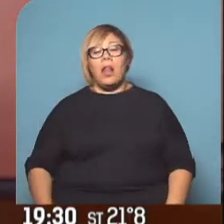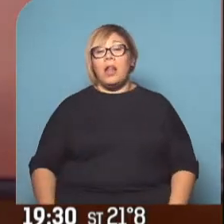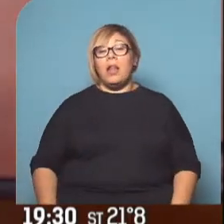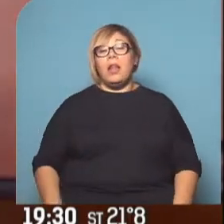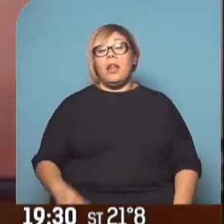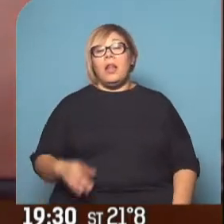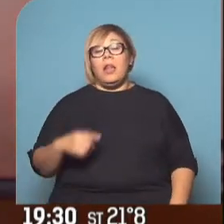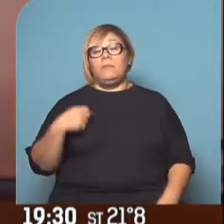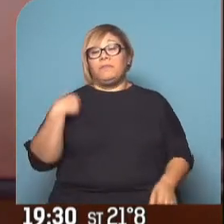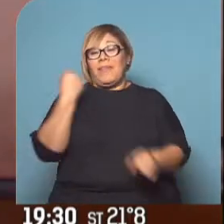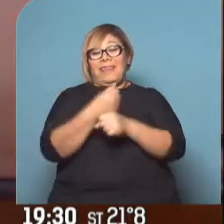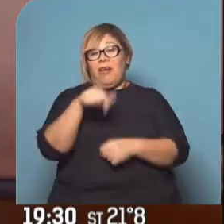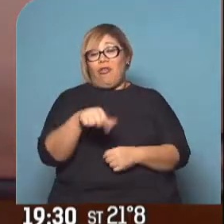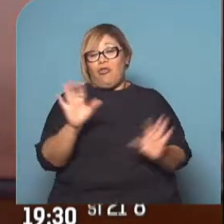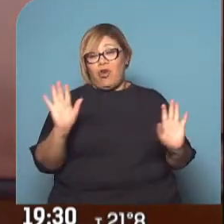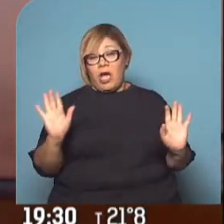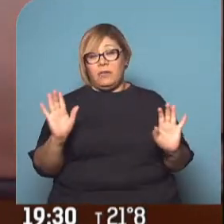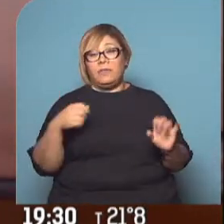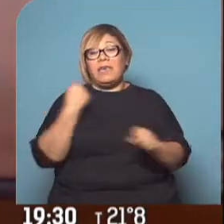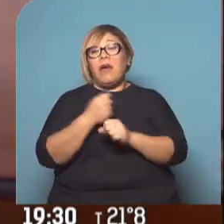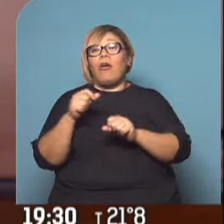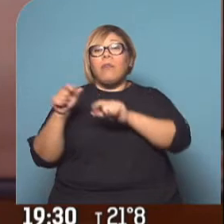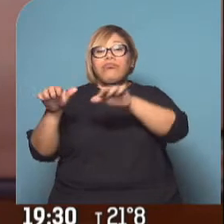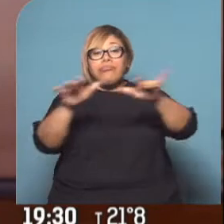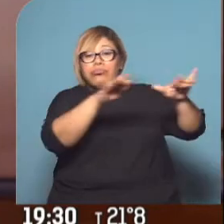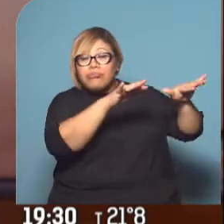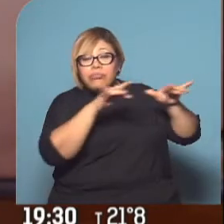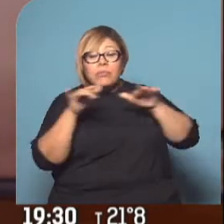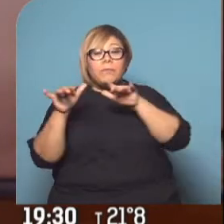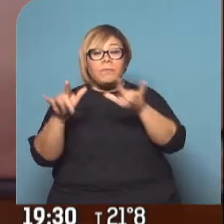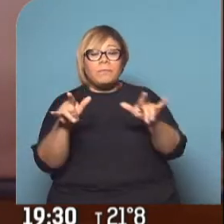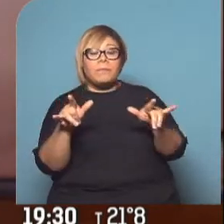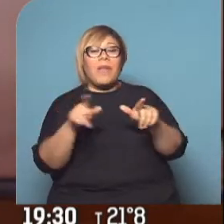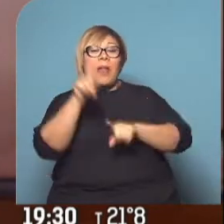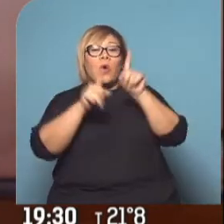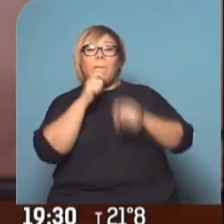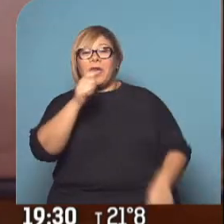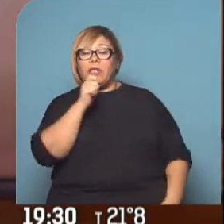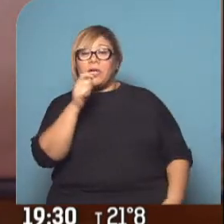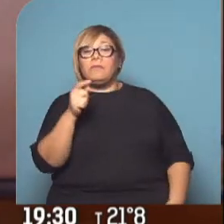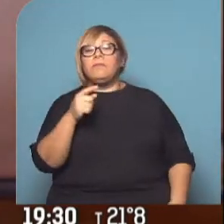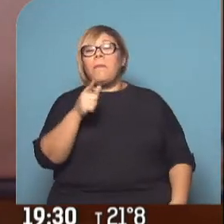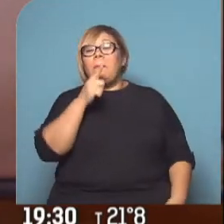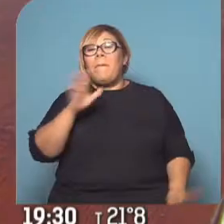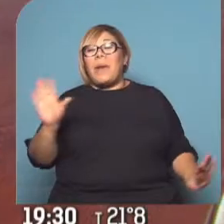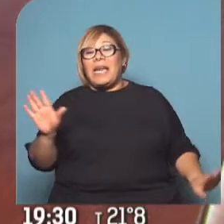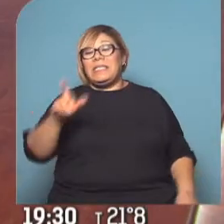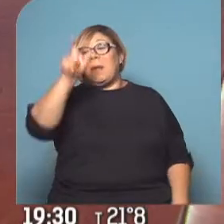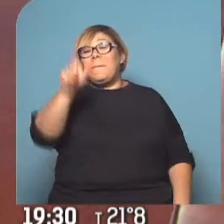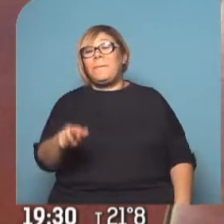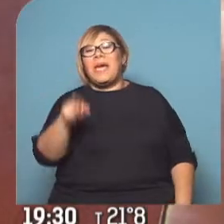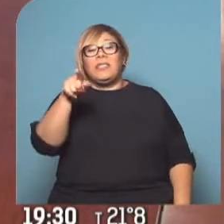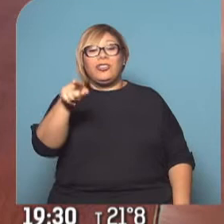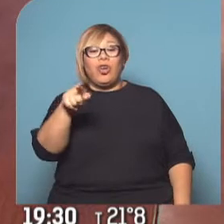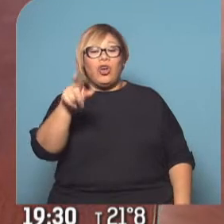presentado en los últimos momentos, o al menos me comentaban hoy colegas de ustedes, es la posibilidad de que esta persona haya estado bajo el influjo de algún